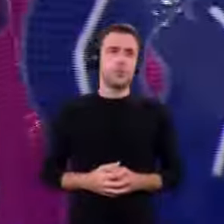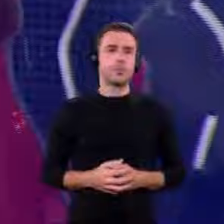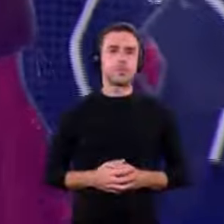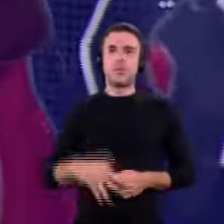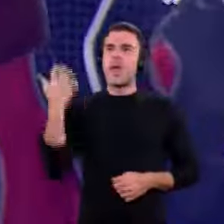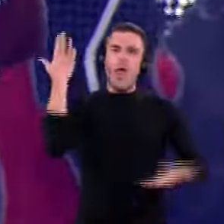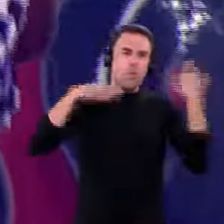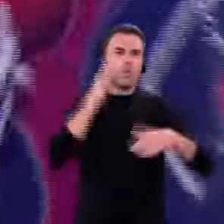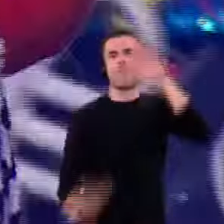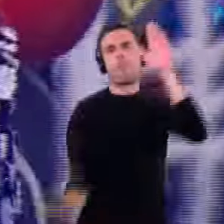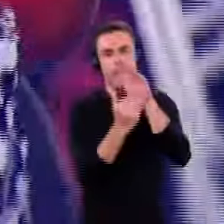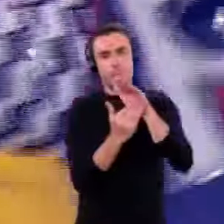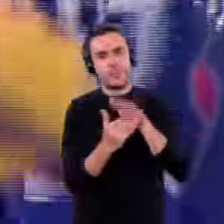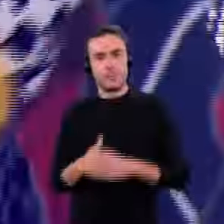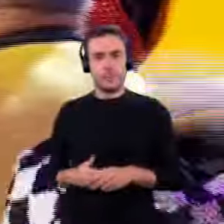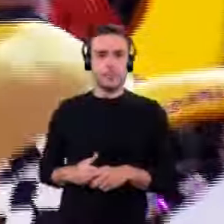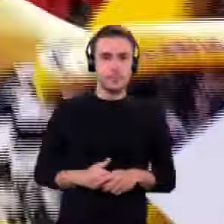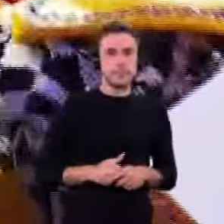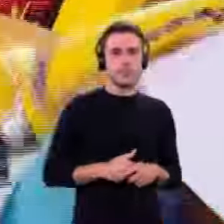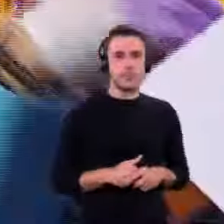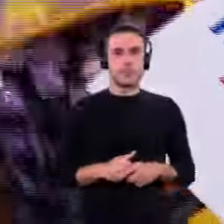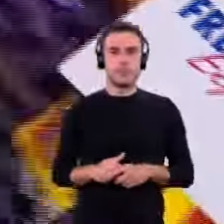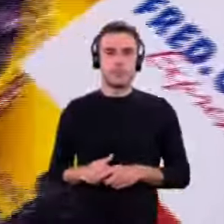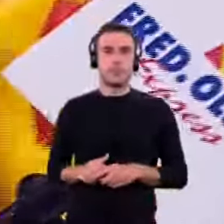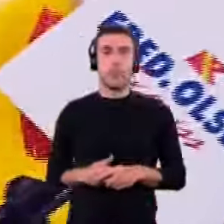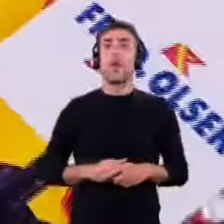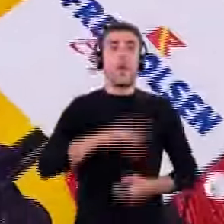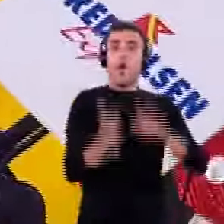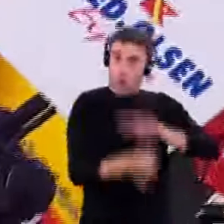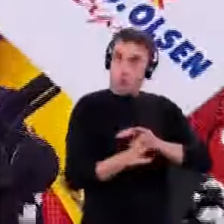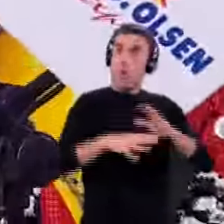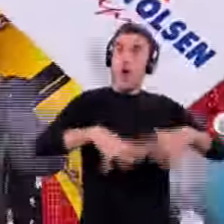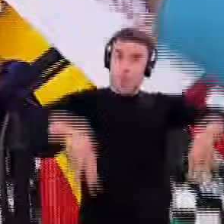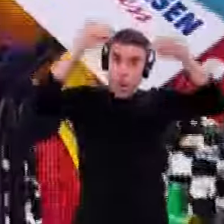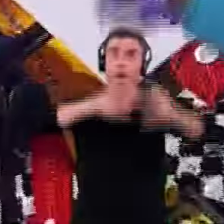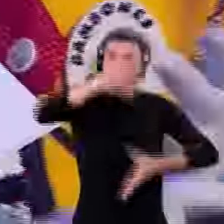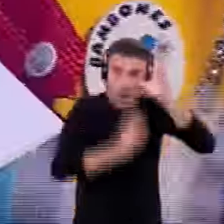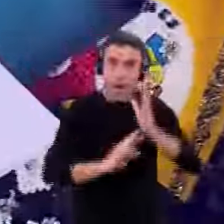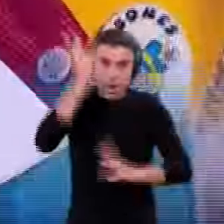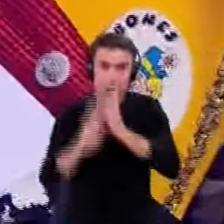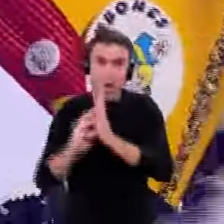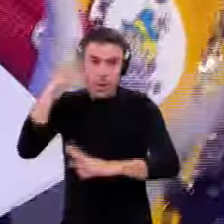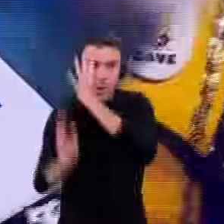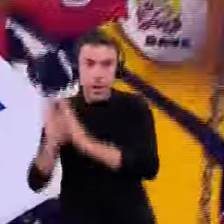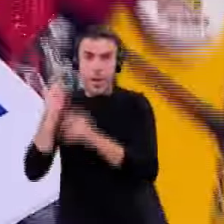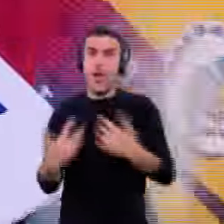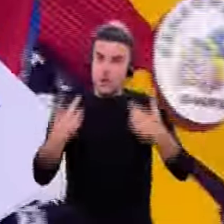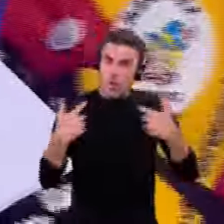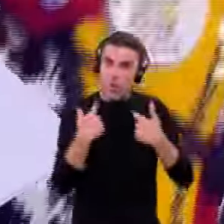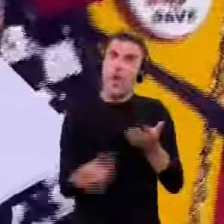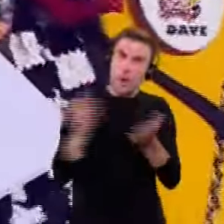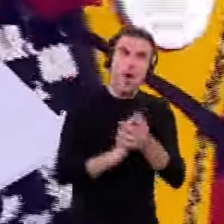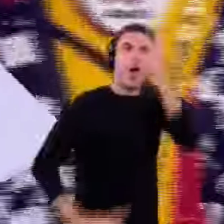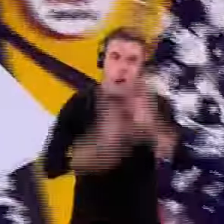Basta ya de excusas, ¿qué más tendrá que arder en nuestros montes? ¿Cuánta desgracia más cuando